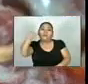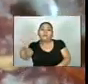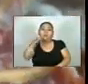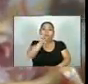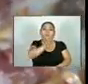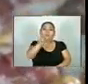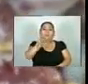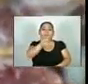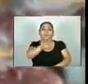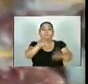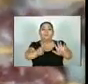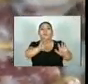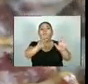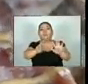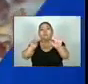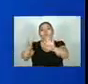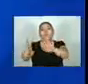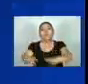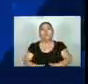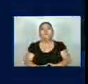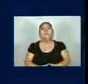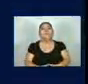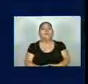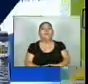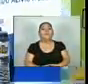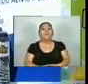2257-7777.